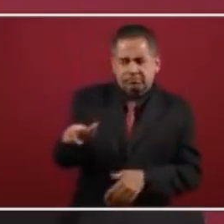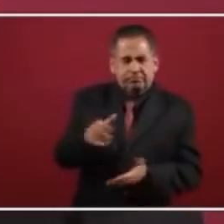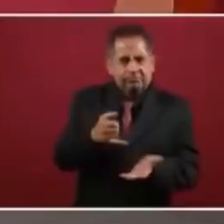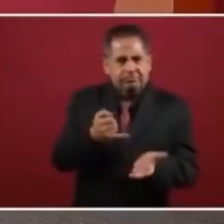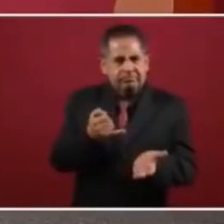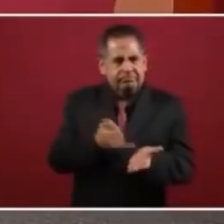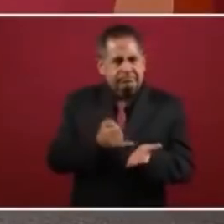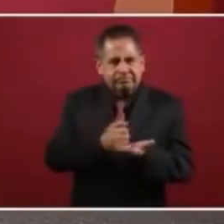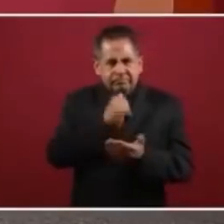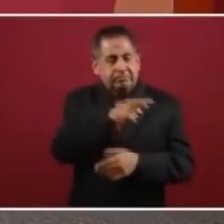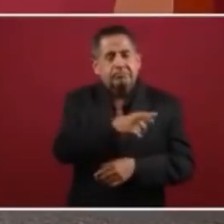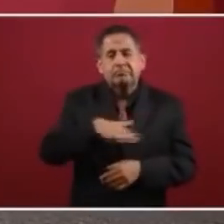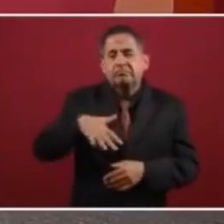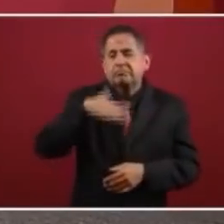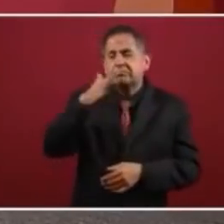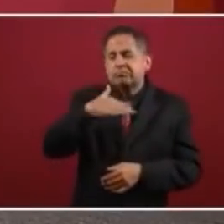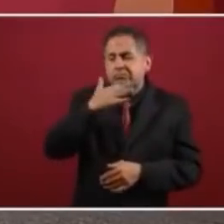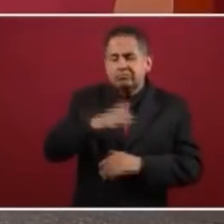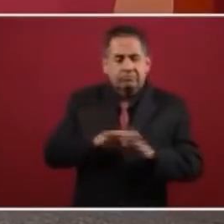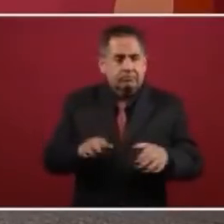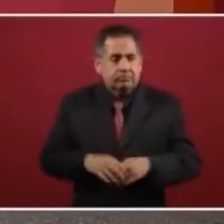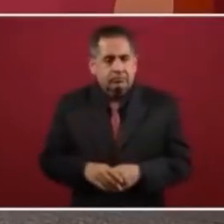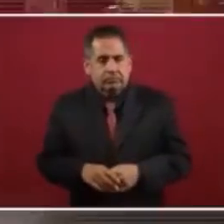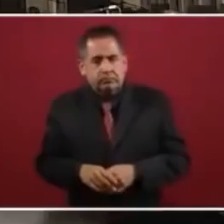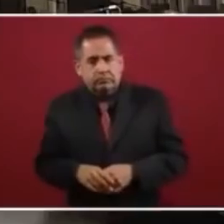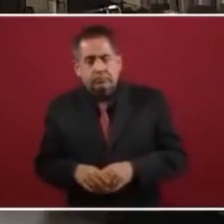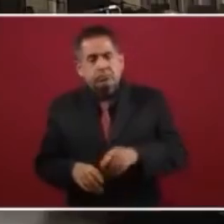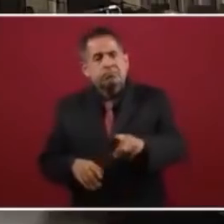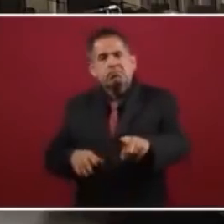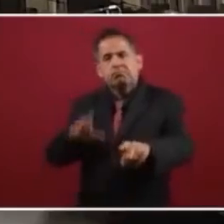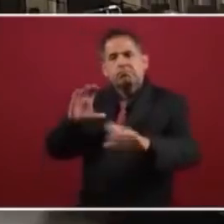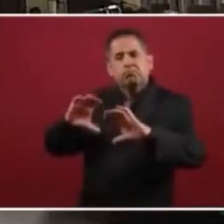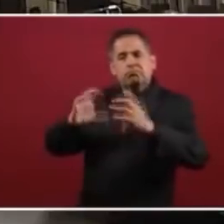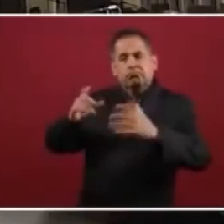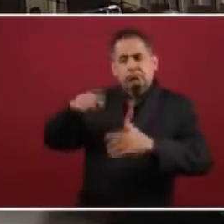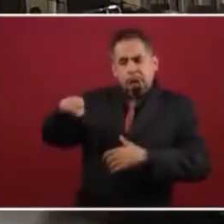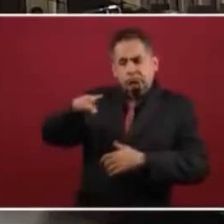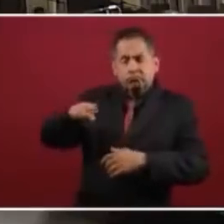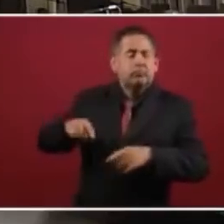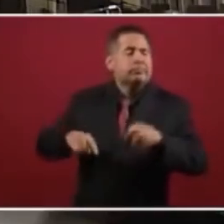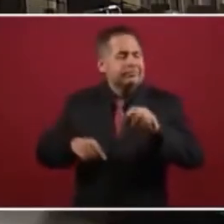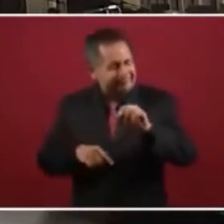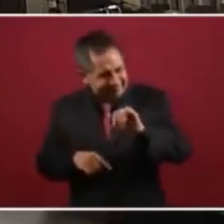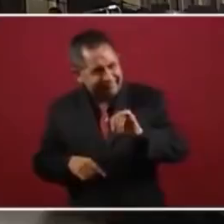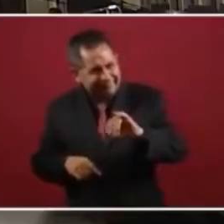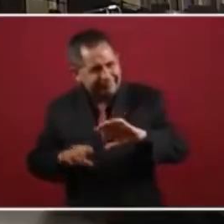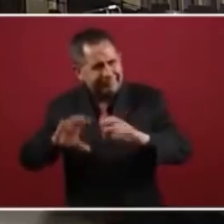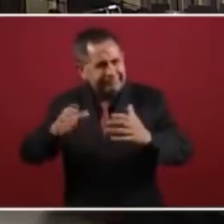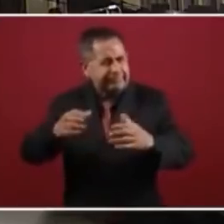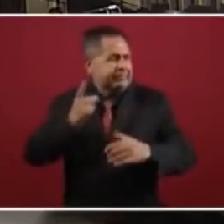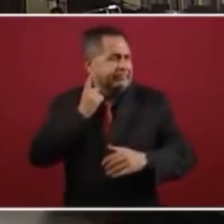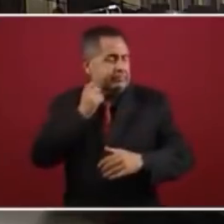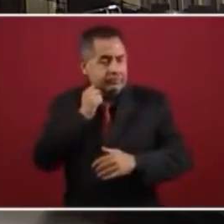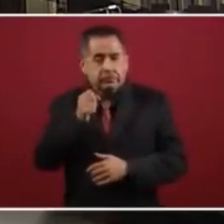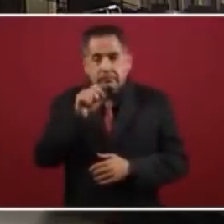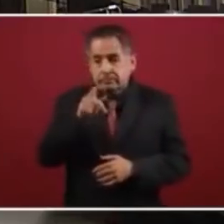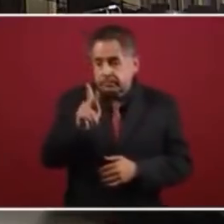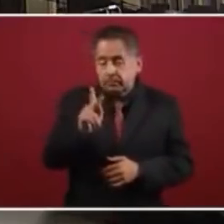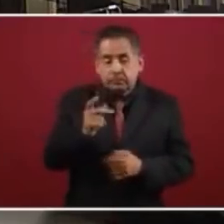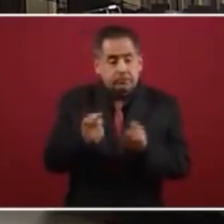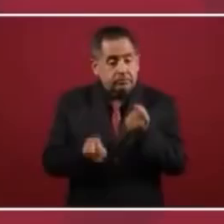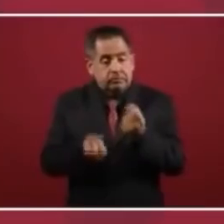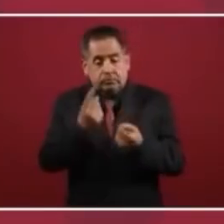la corrupción. El Congreso, fue el Congreso. Sí, pero los legisladores que se hacían